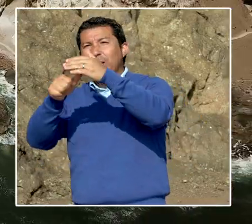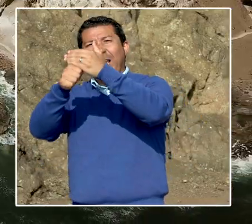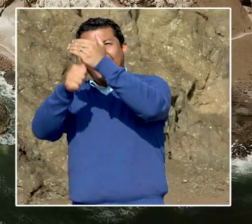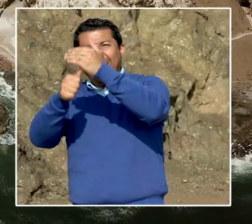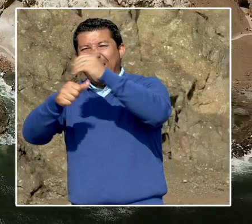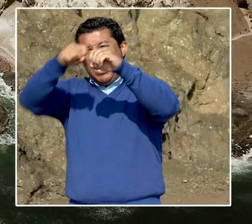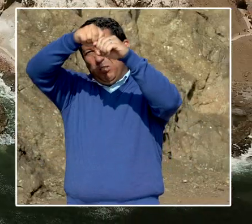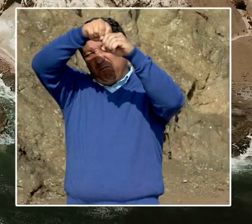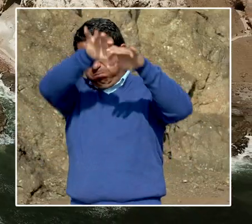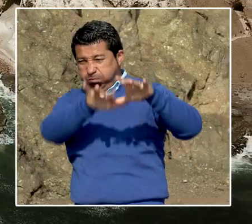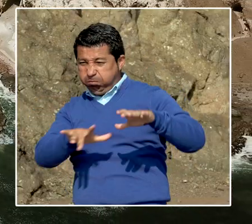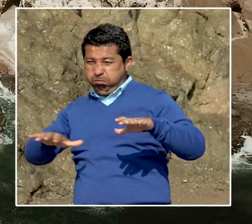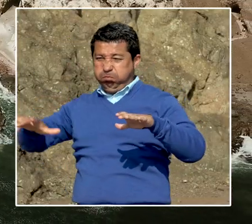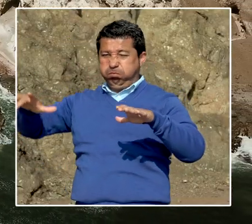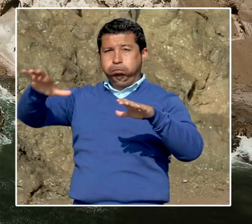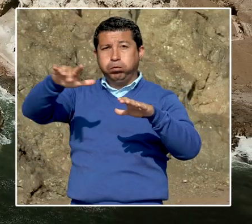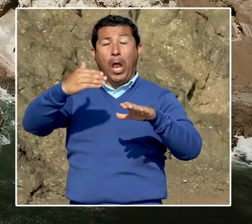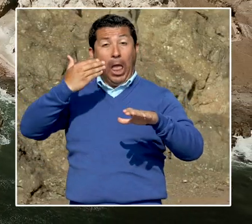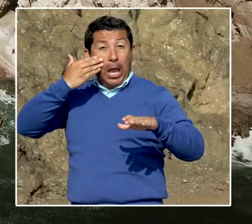guano